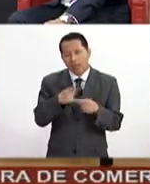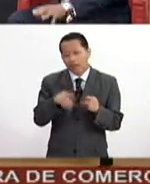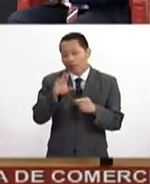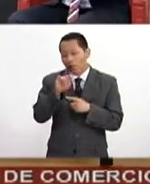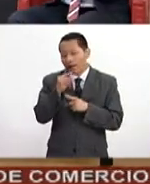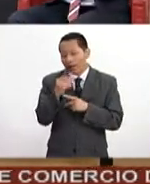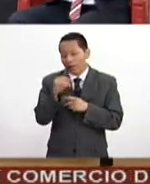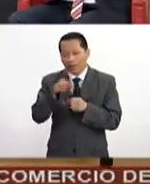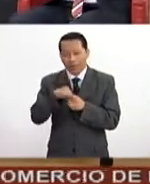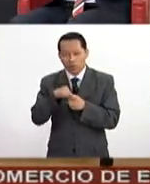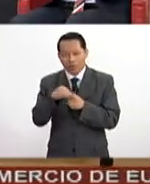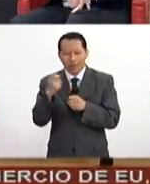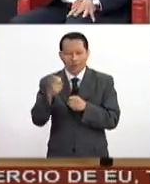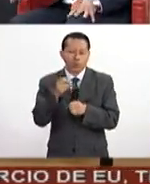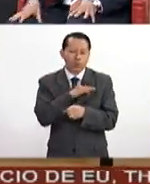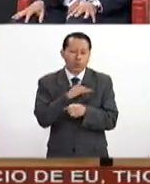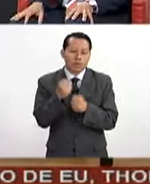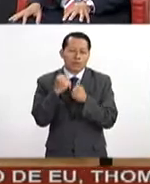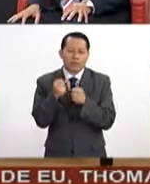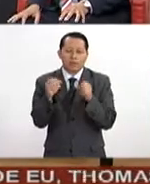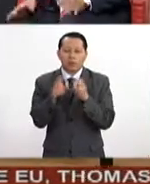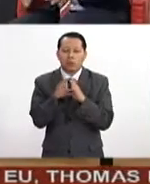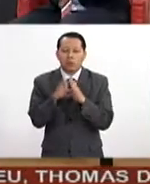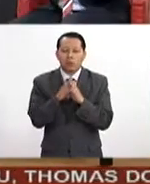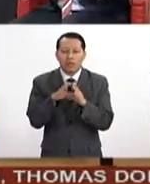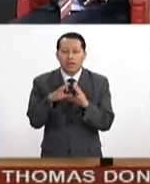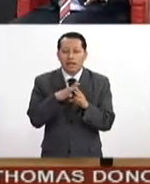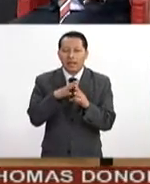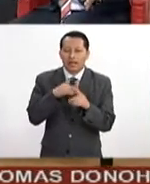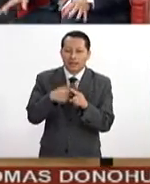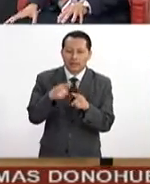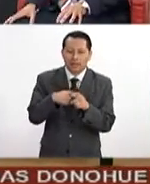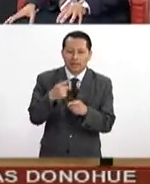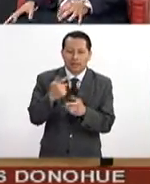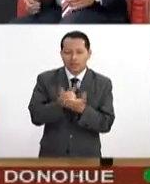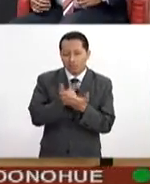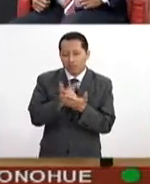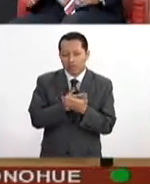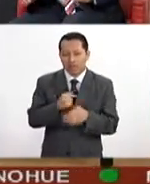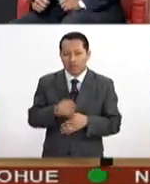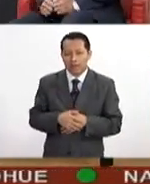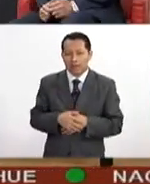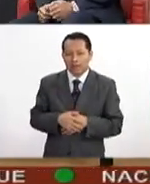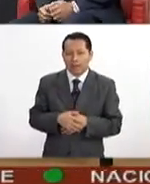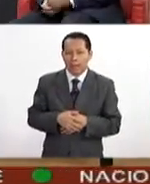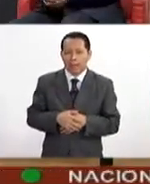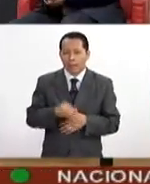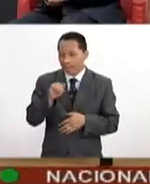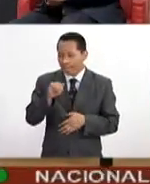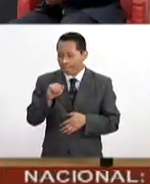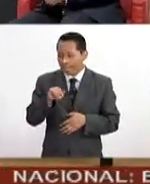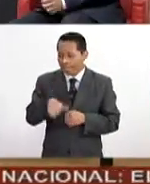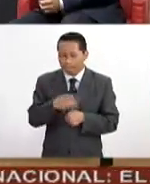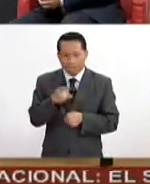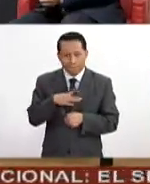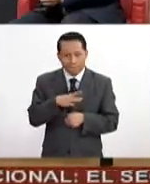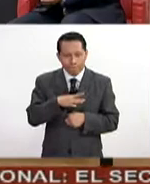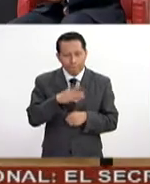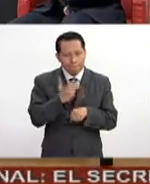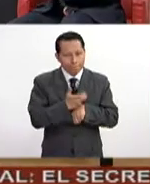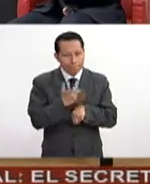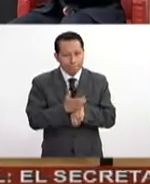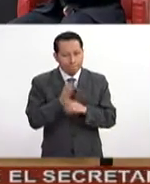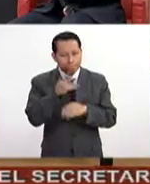electoral. Entonces creo que eso también puede impactar de repente en la confección de las encuestas. Sí, en el caso de Estados Unidos ya lo